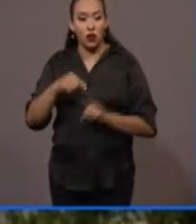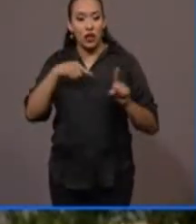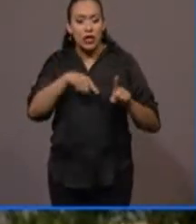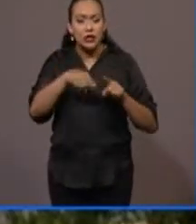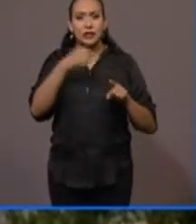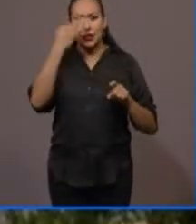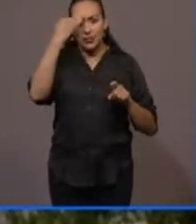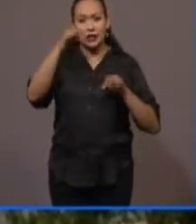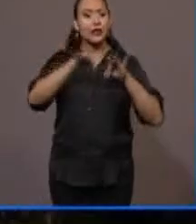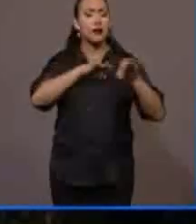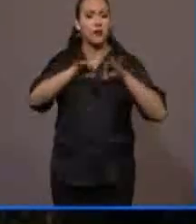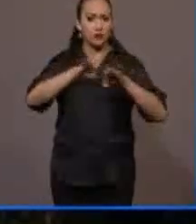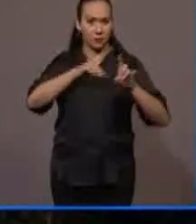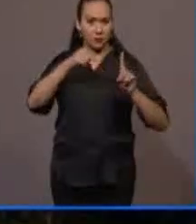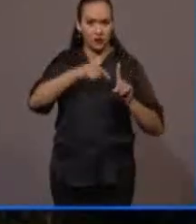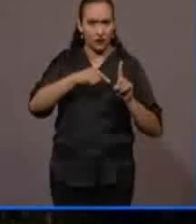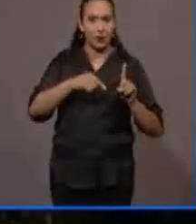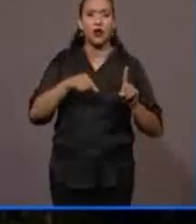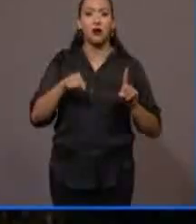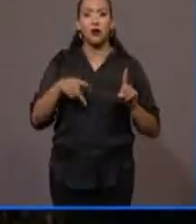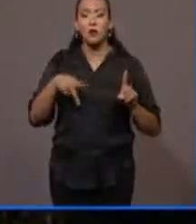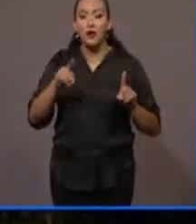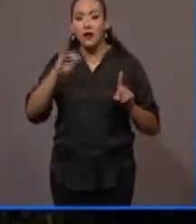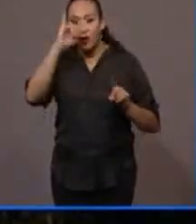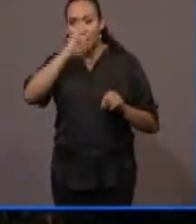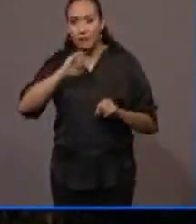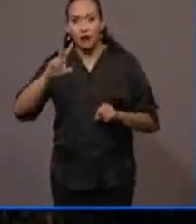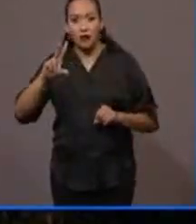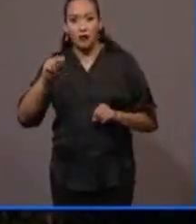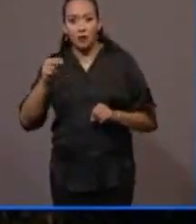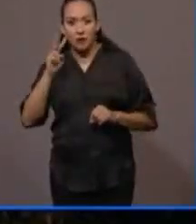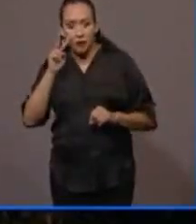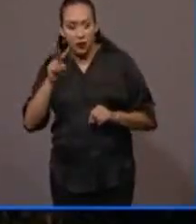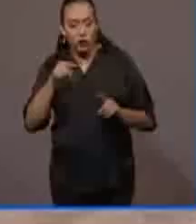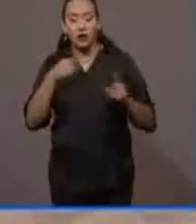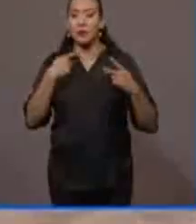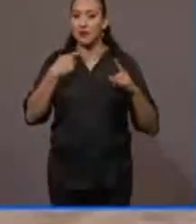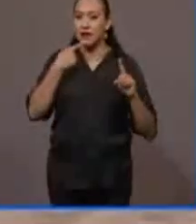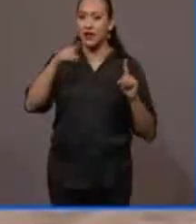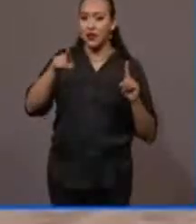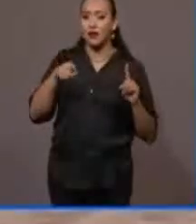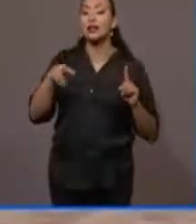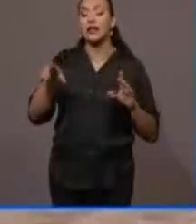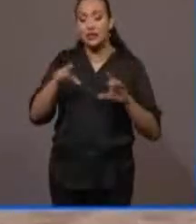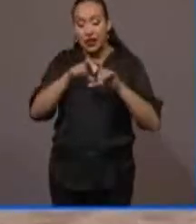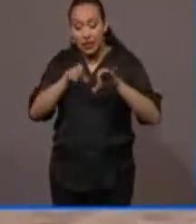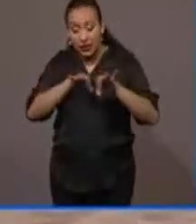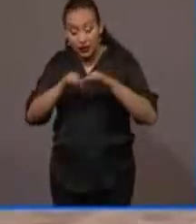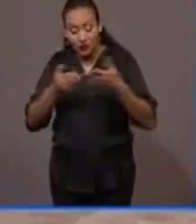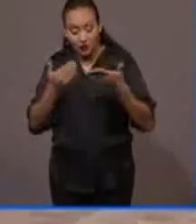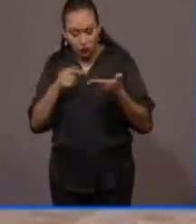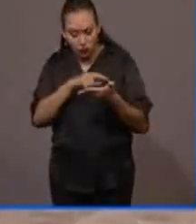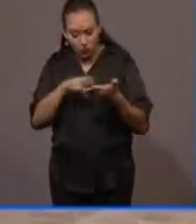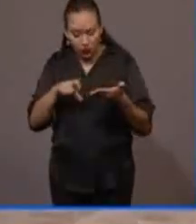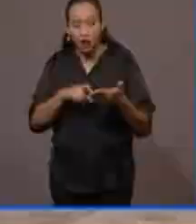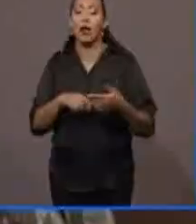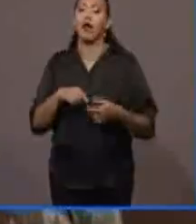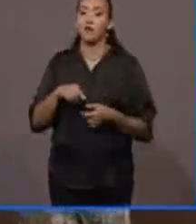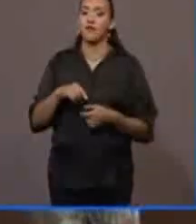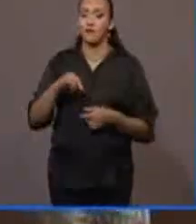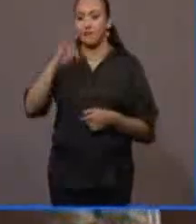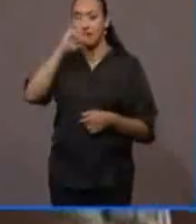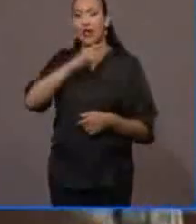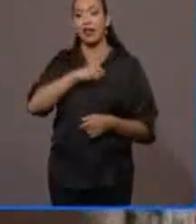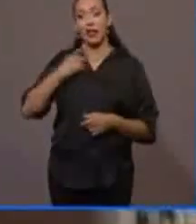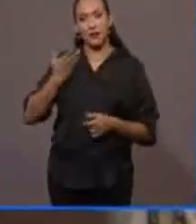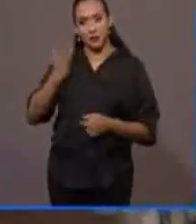duró ese vínculo jurídico y a pesar de que al momento de presentar la demanda ya no existe el nexo laboral, la Junta debe condenar al